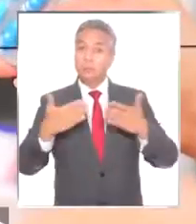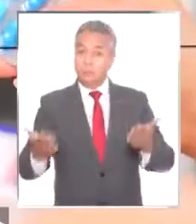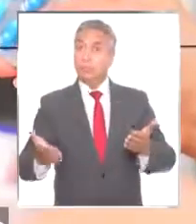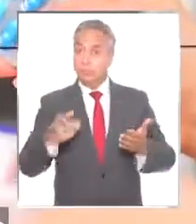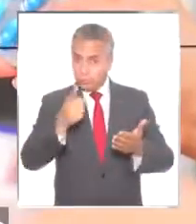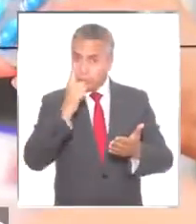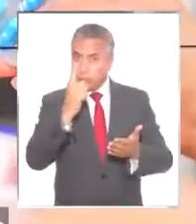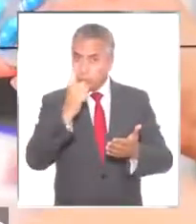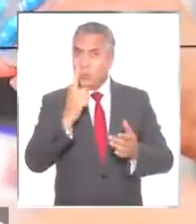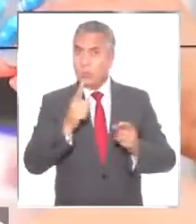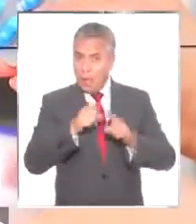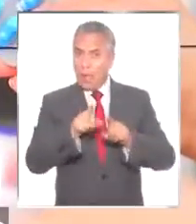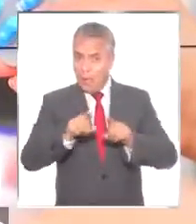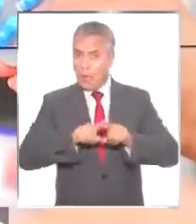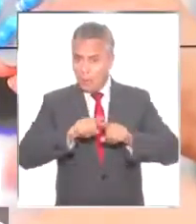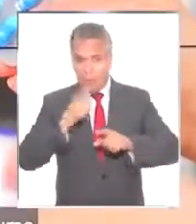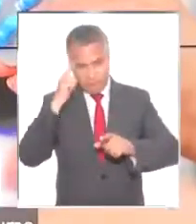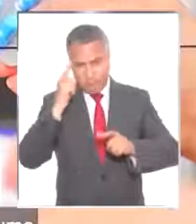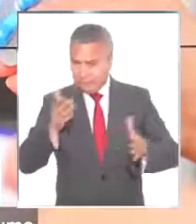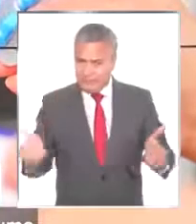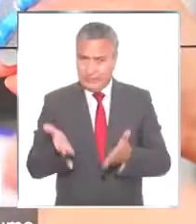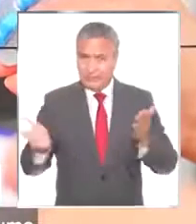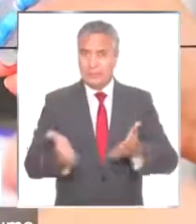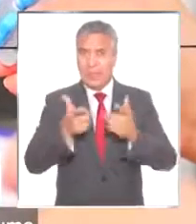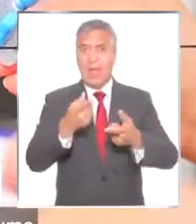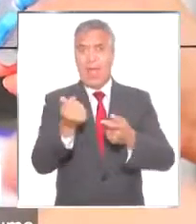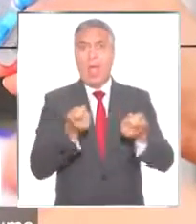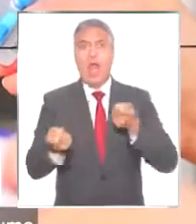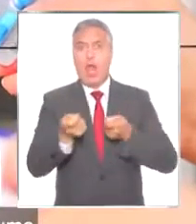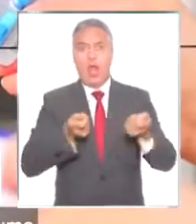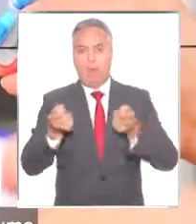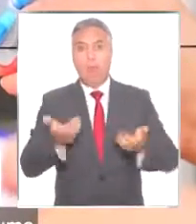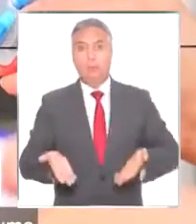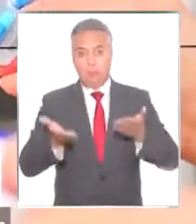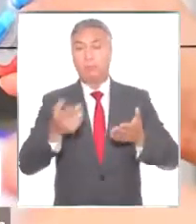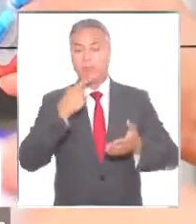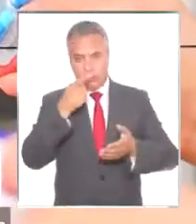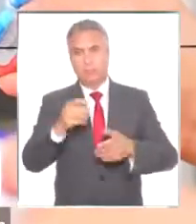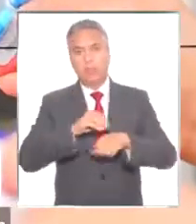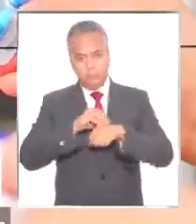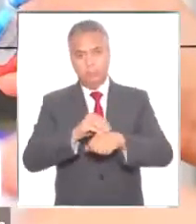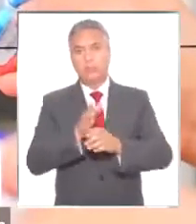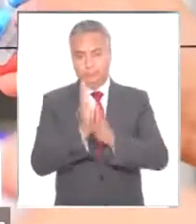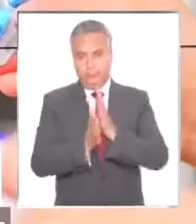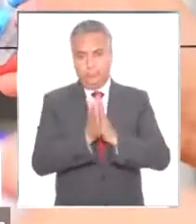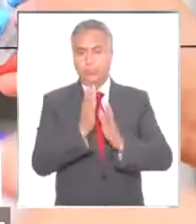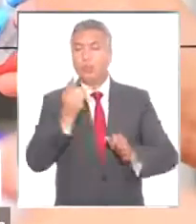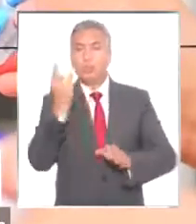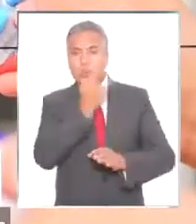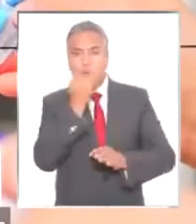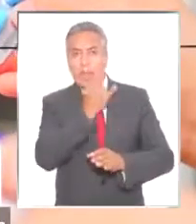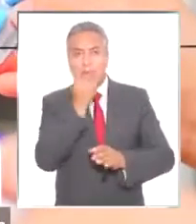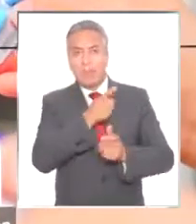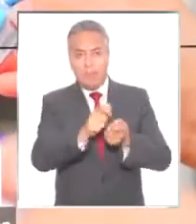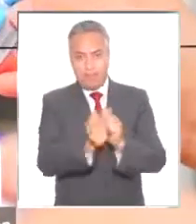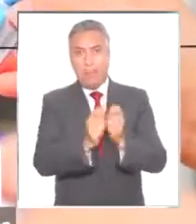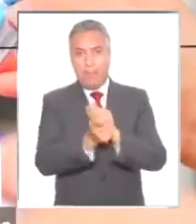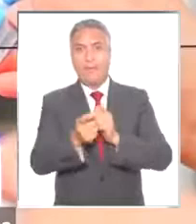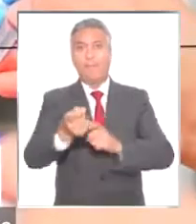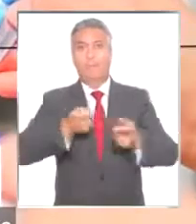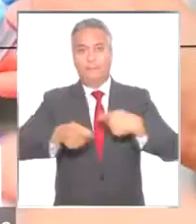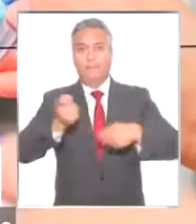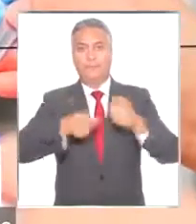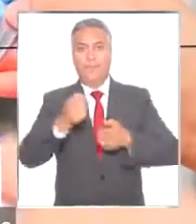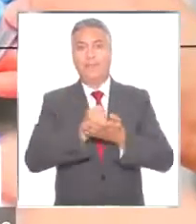Como una de las medidas para reactivar la economía, el gobierno anunció que pondrá suma urgencia a las modificaciones que permitan la venta